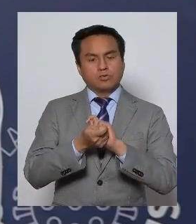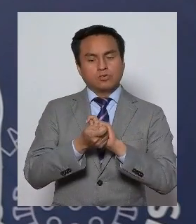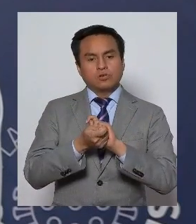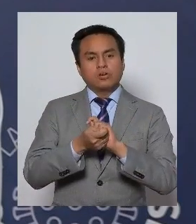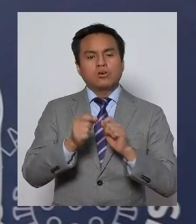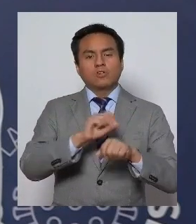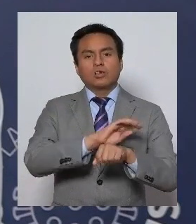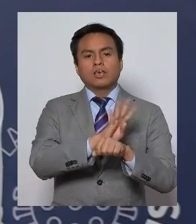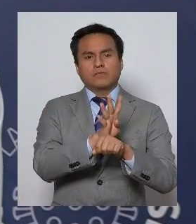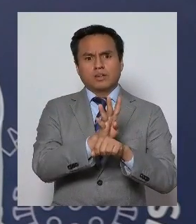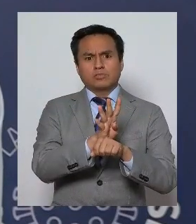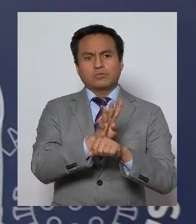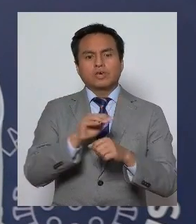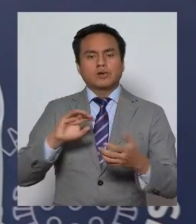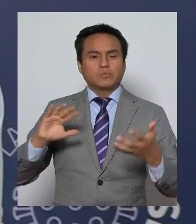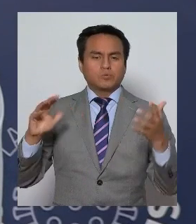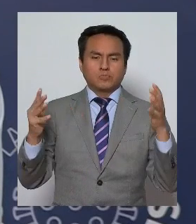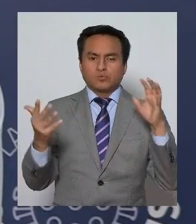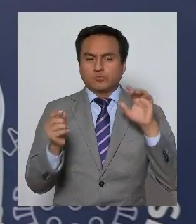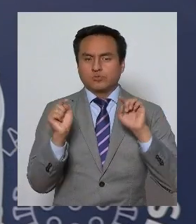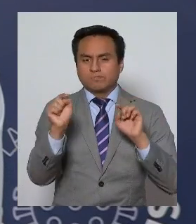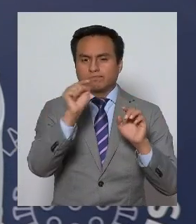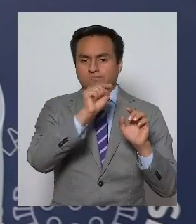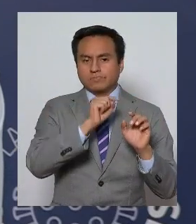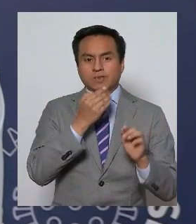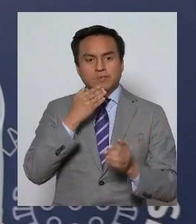mundo y en nuestro país.